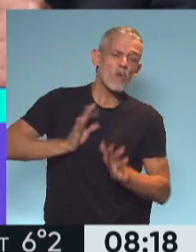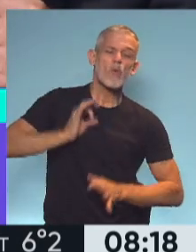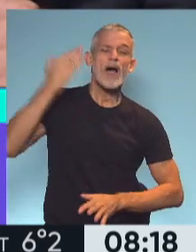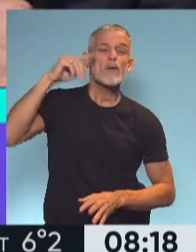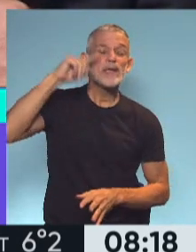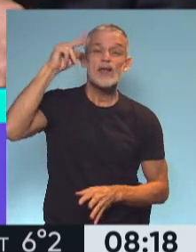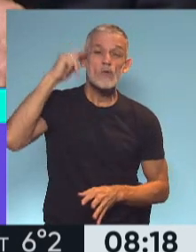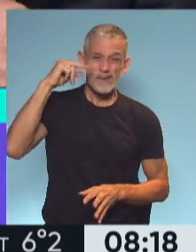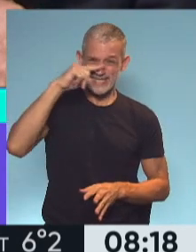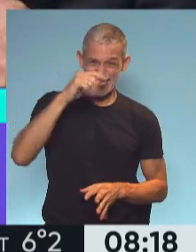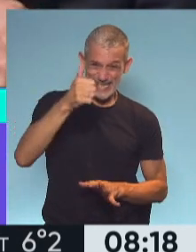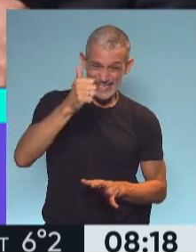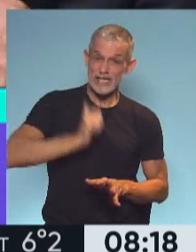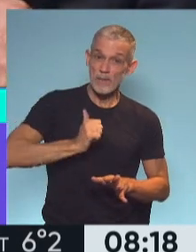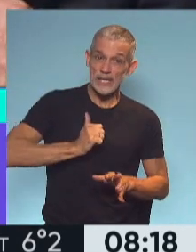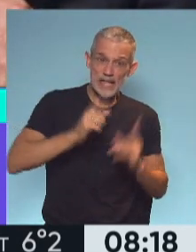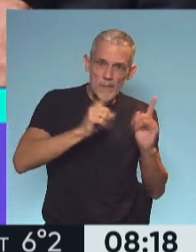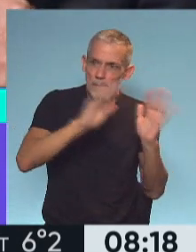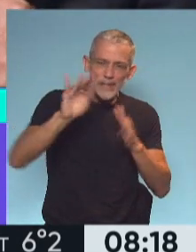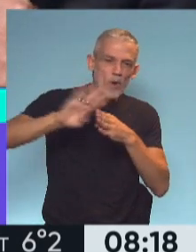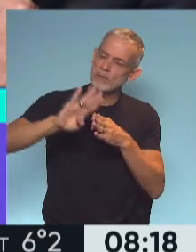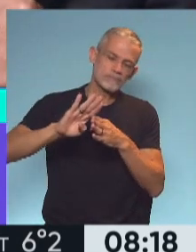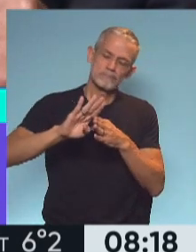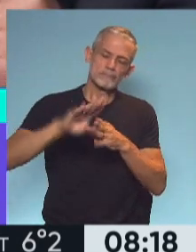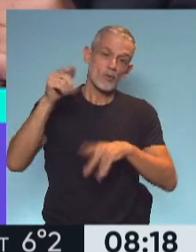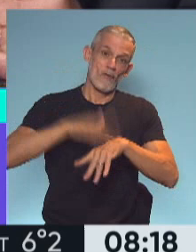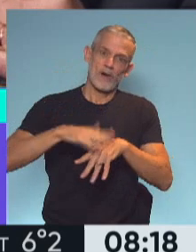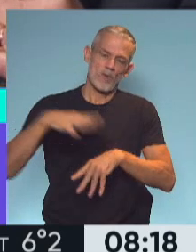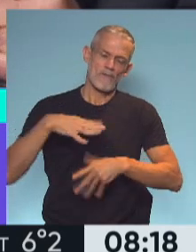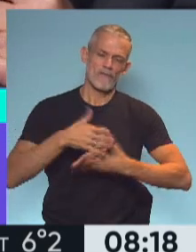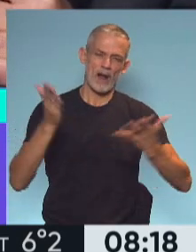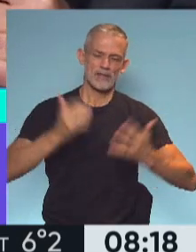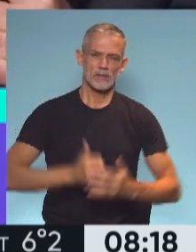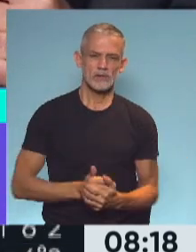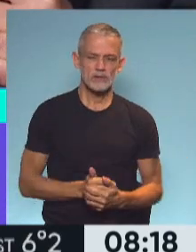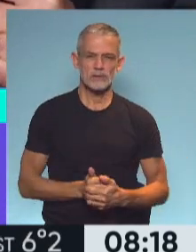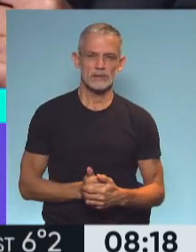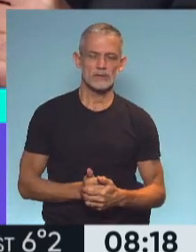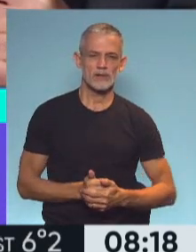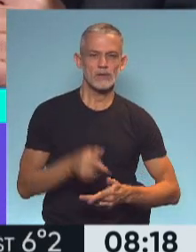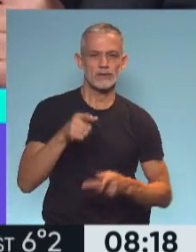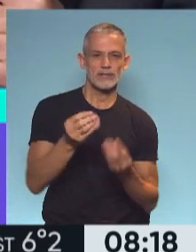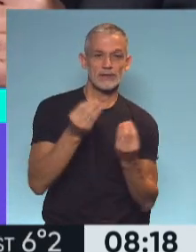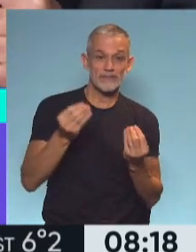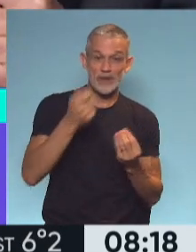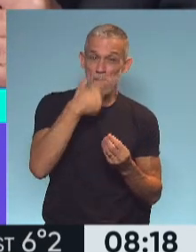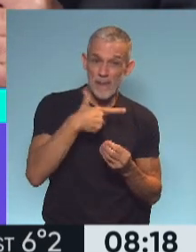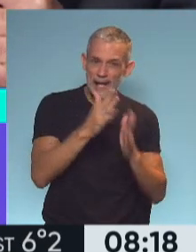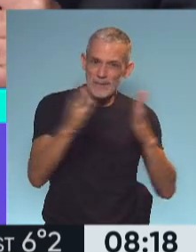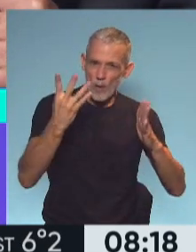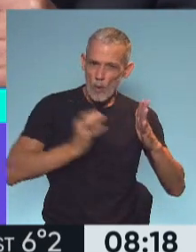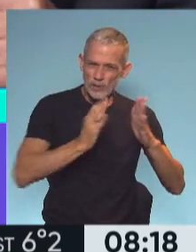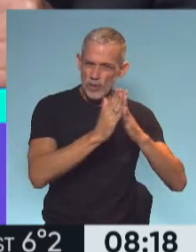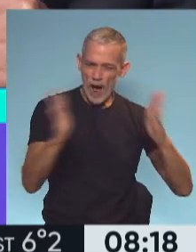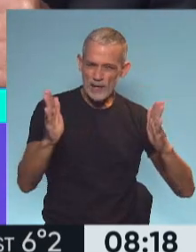1976, el gobierno de facto, nos endeudaron como lo hicieron estos irresponsables. Es decir, a ese virus que fue el macrismo durante 4